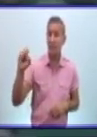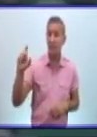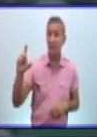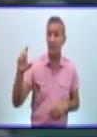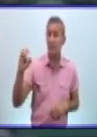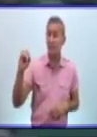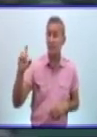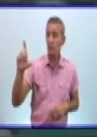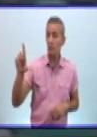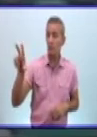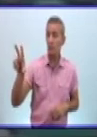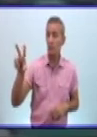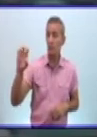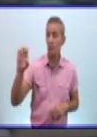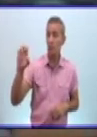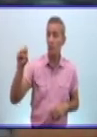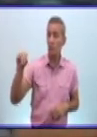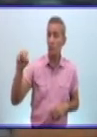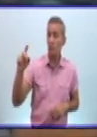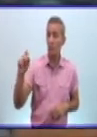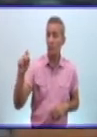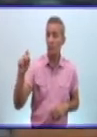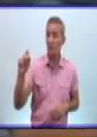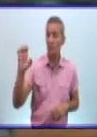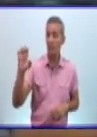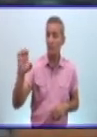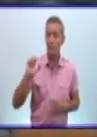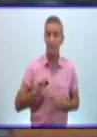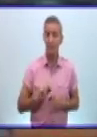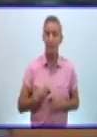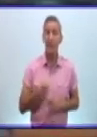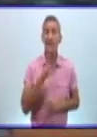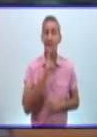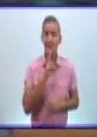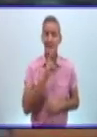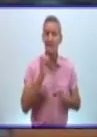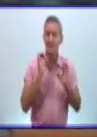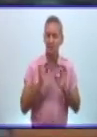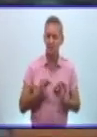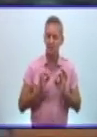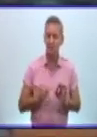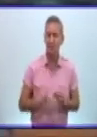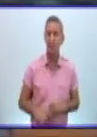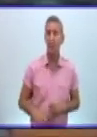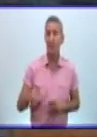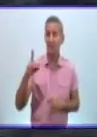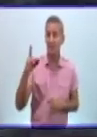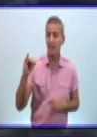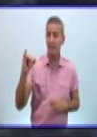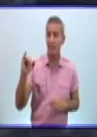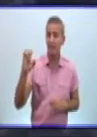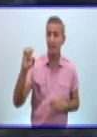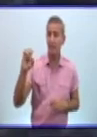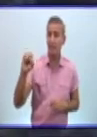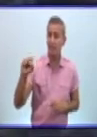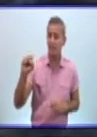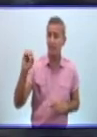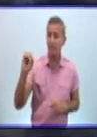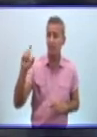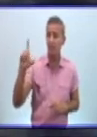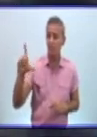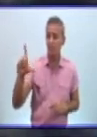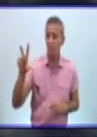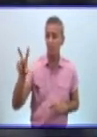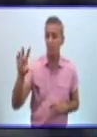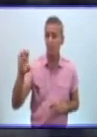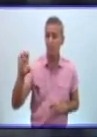el líquido siempre es el disolvente. En otros tipos de disoluciones, la sustancia que se encuentra en mayor cantidad es